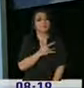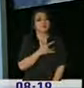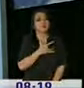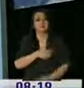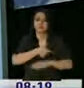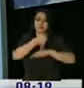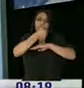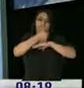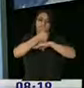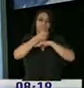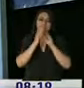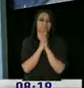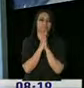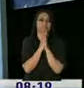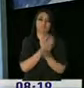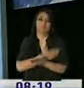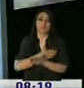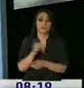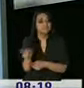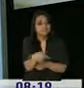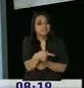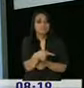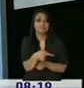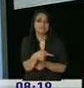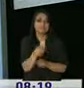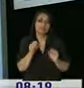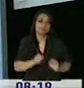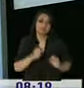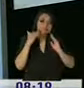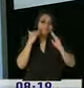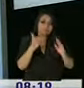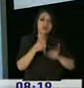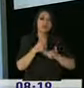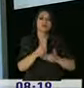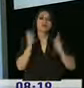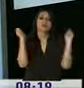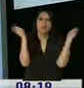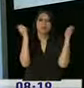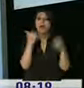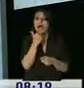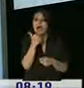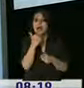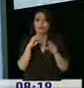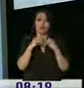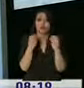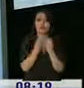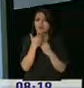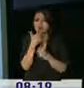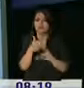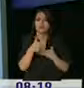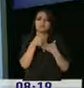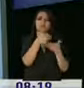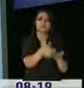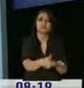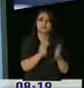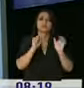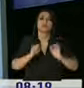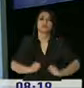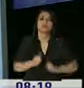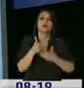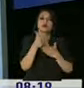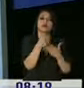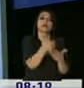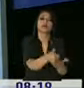que tengan la amabilidad de ir por allá a tratar de ayudar. Fundaciones que también poder ayudar. Ayudar, decimos.